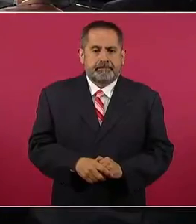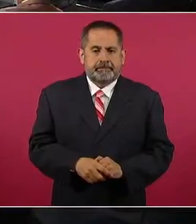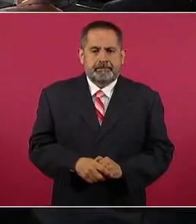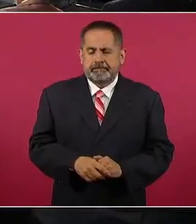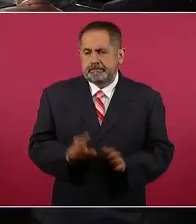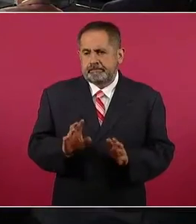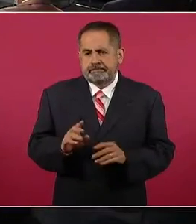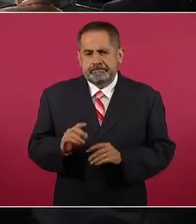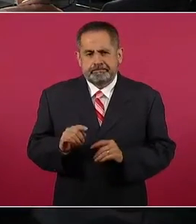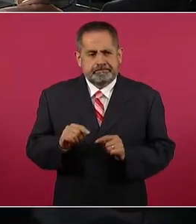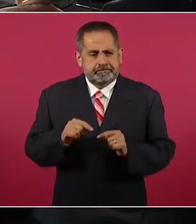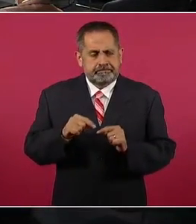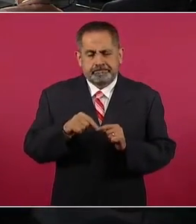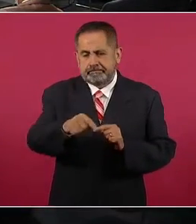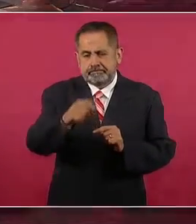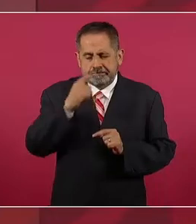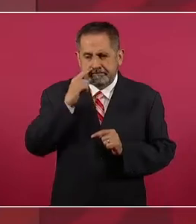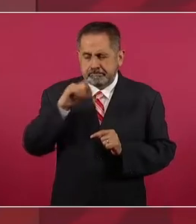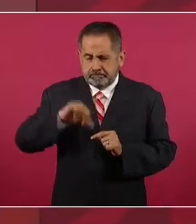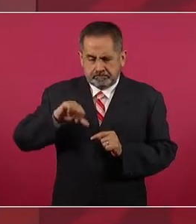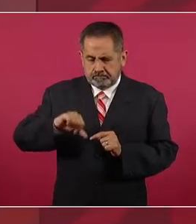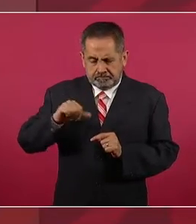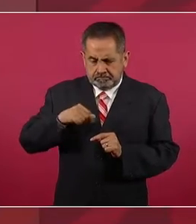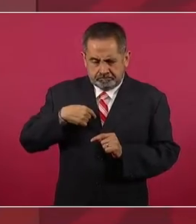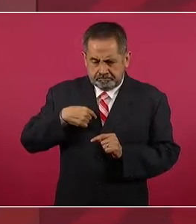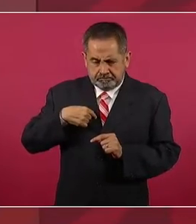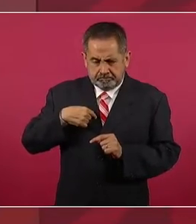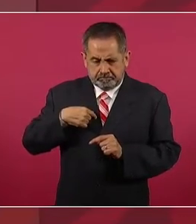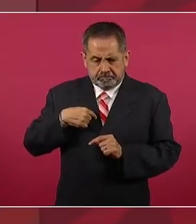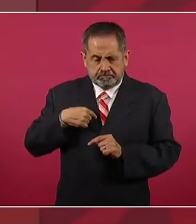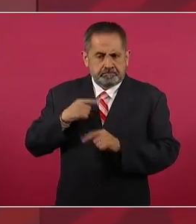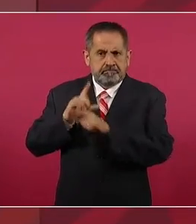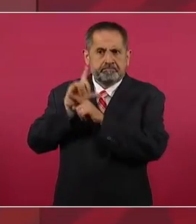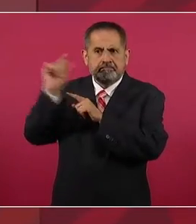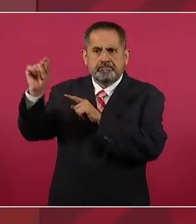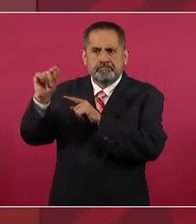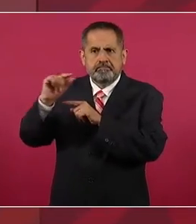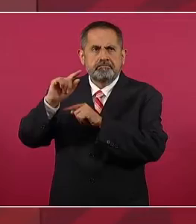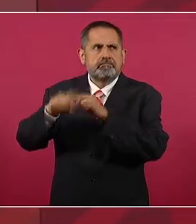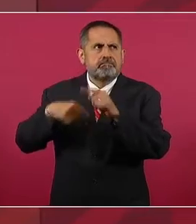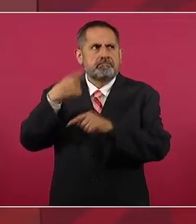Pues ahora que regrese, porque hoy voy a iniciar una gira,